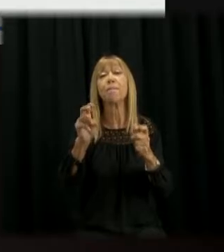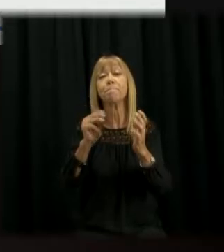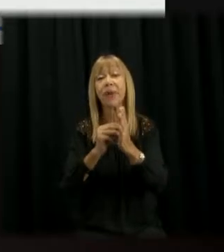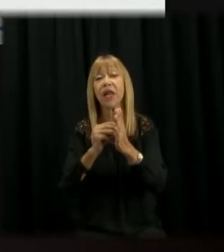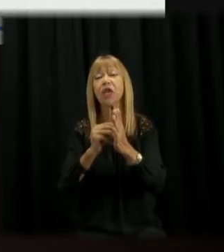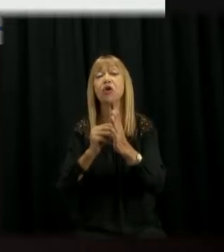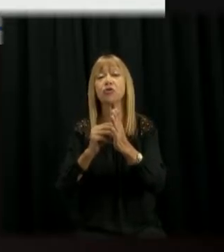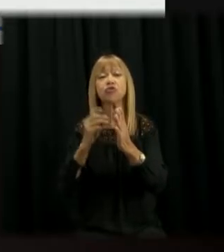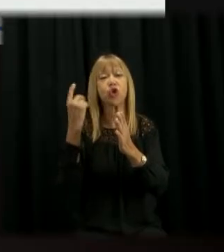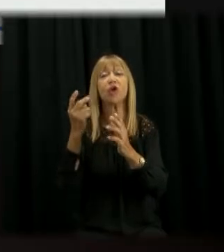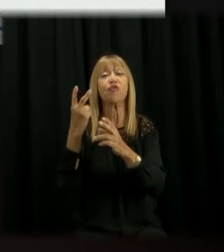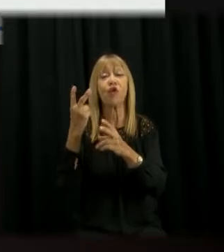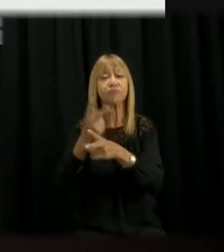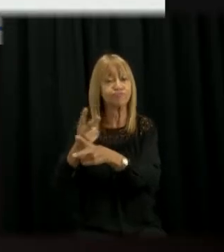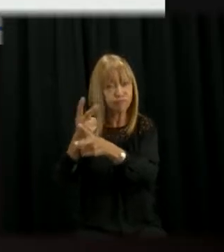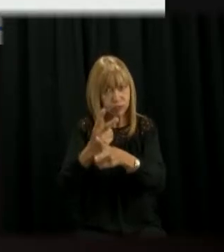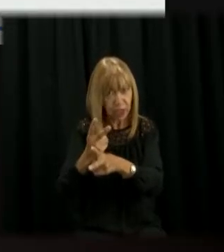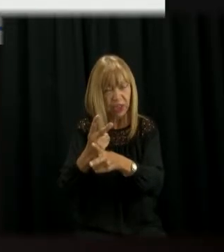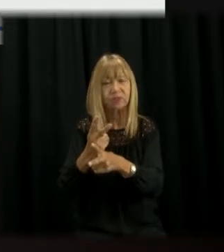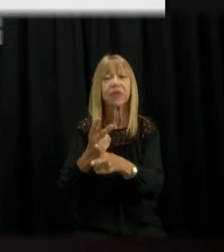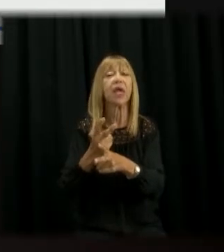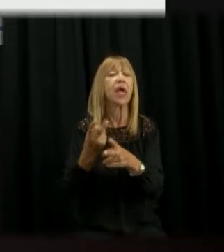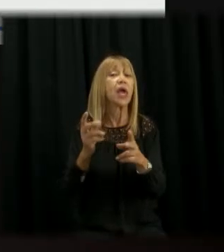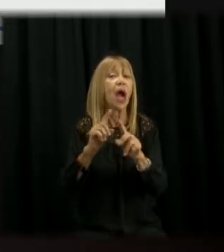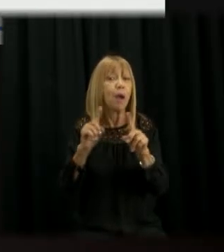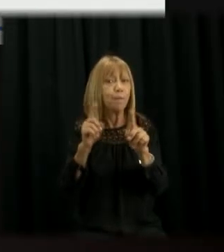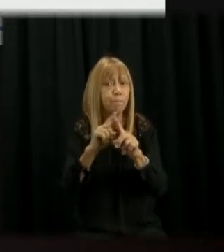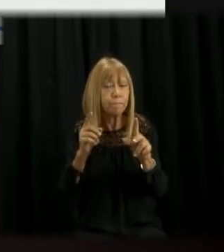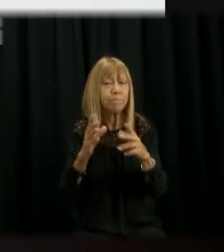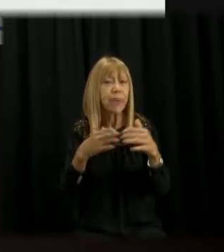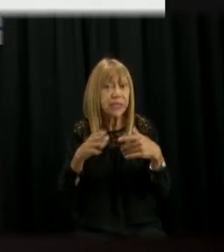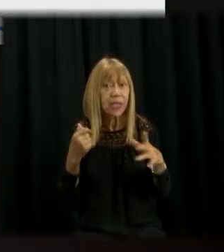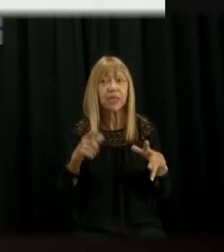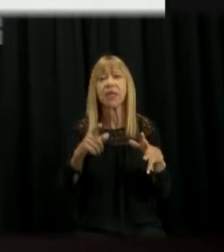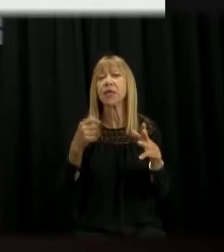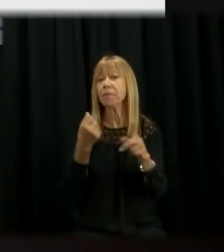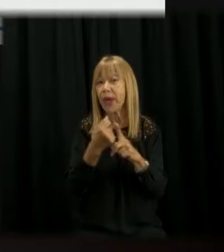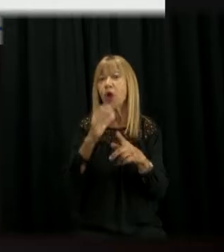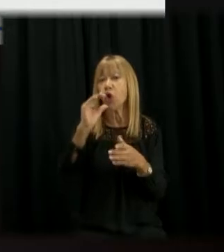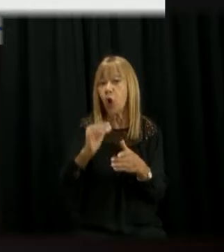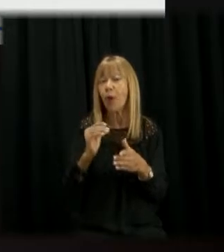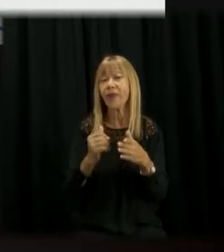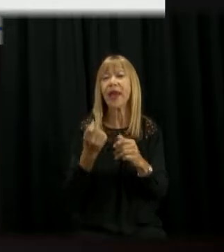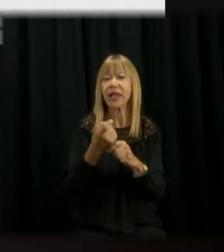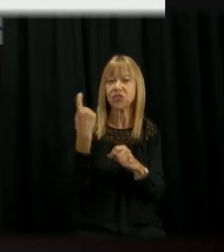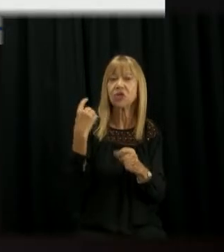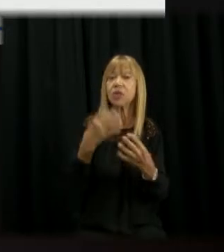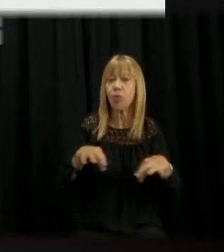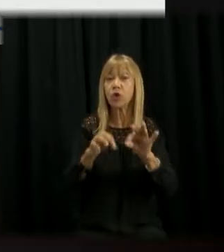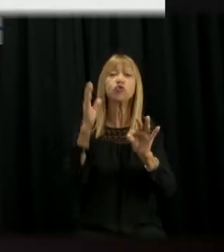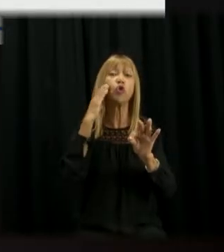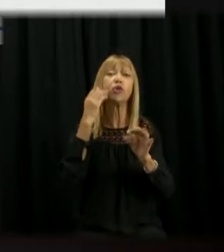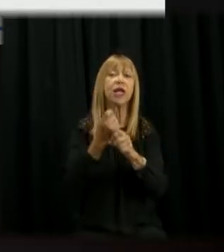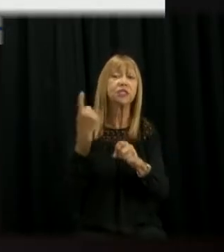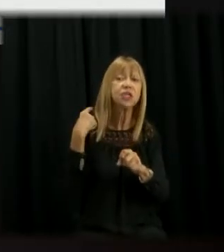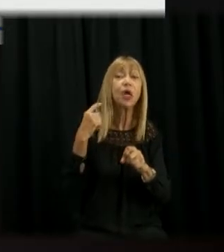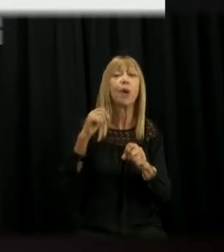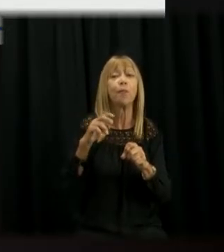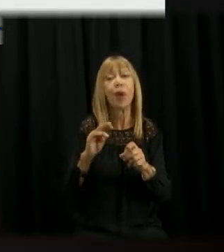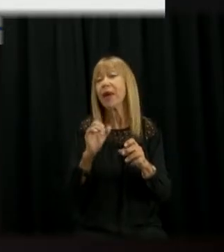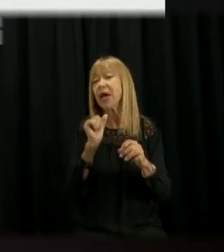manejo de vegetación y 215 en proyectos de mantenimiento. A pesar de que este presupuesto es menor que